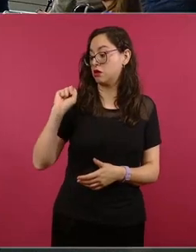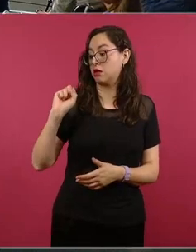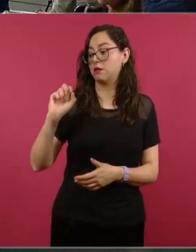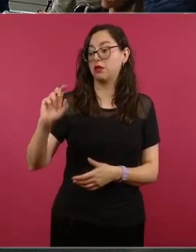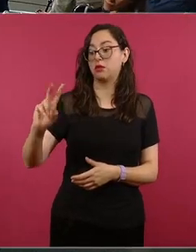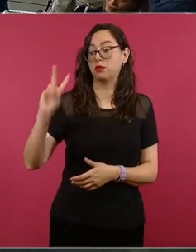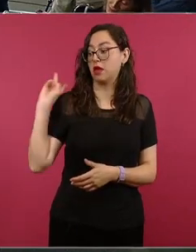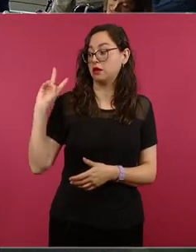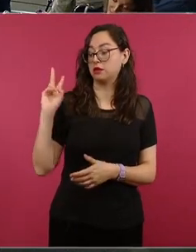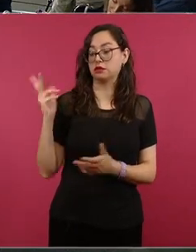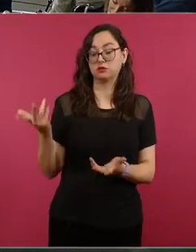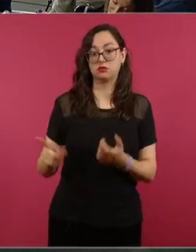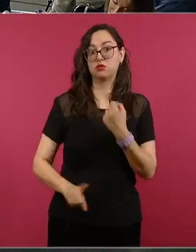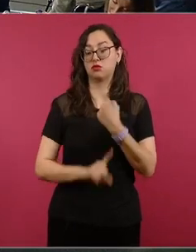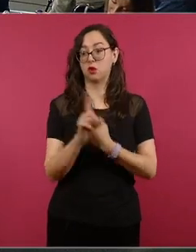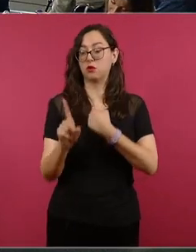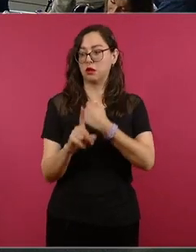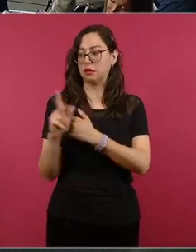estamos